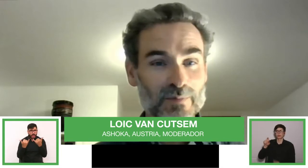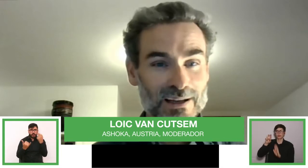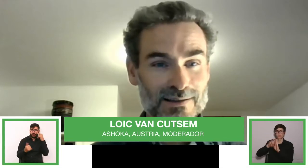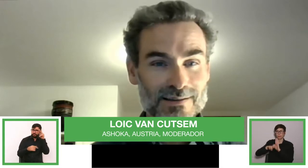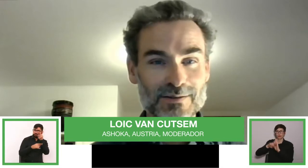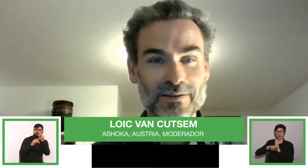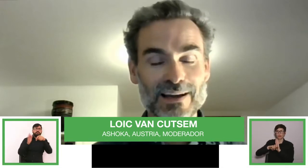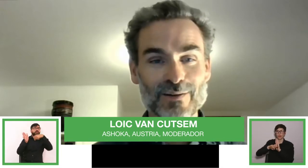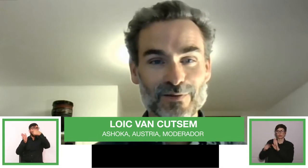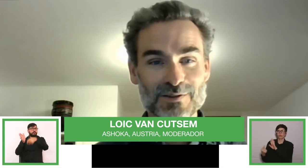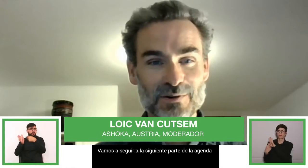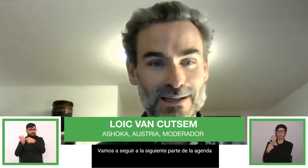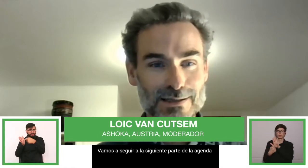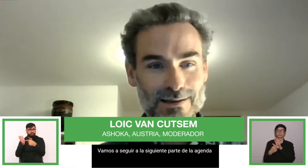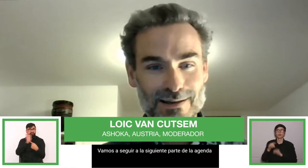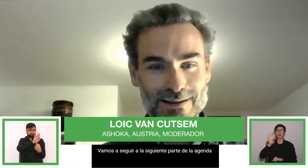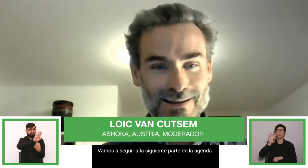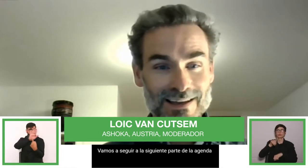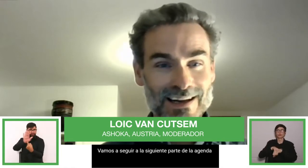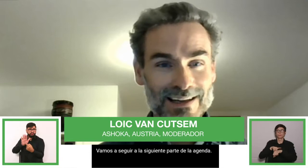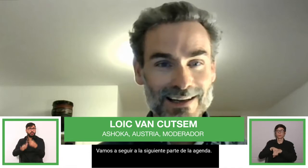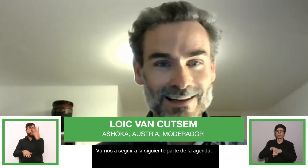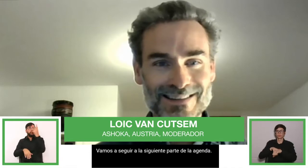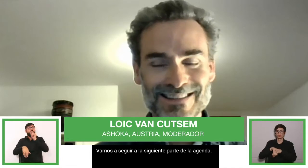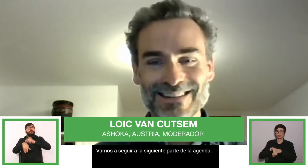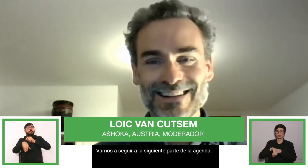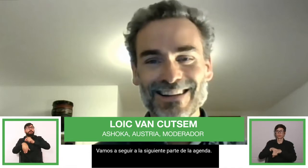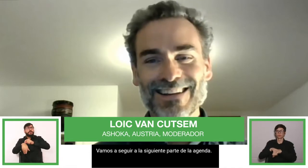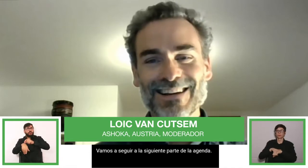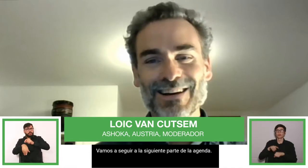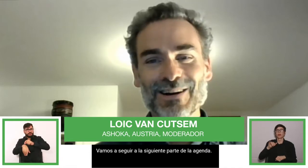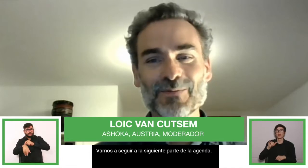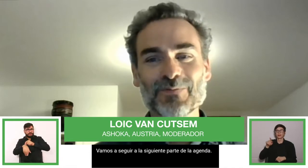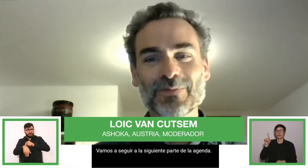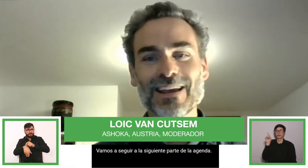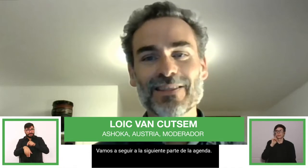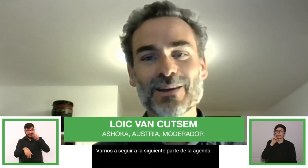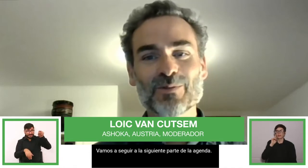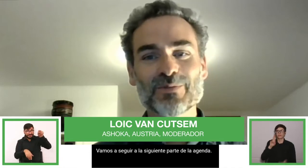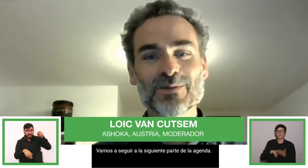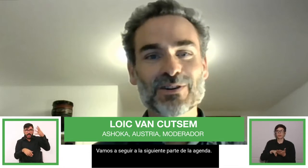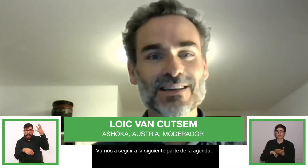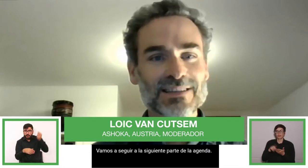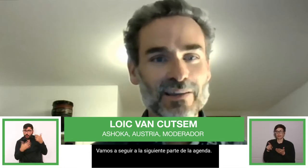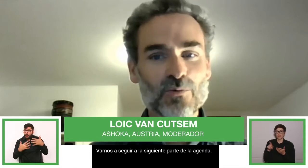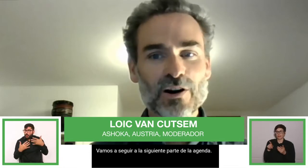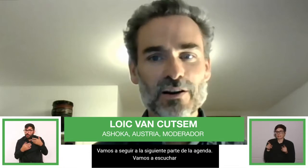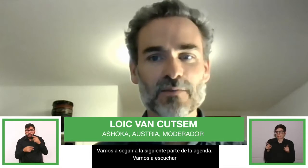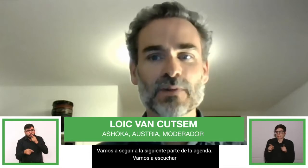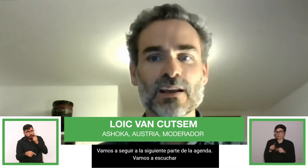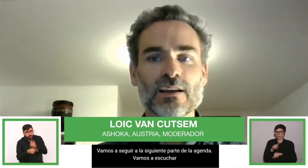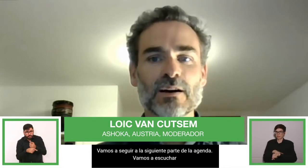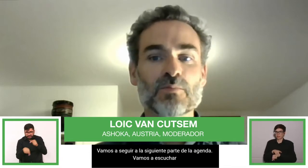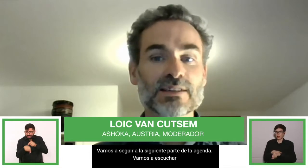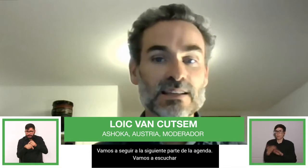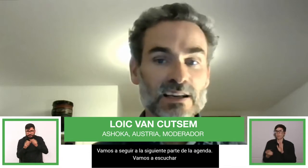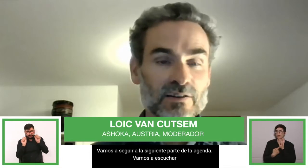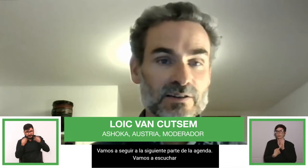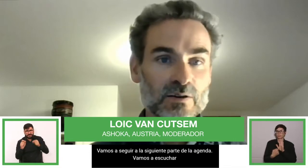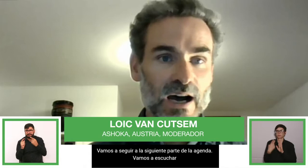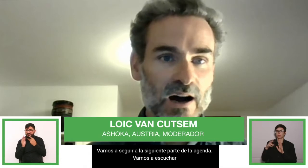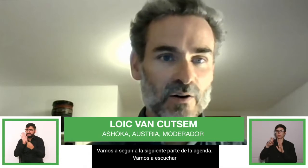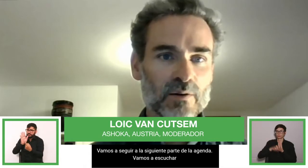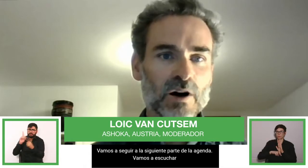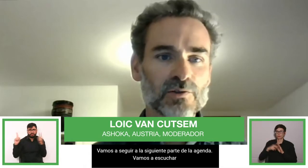que se van a presentar en 4 minutos. Así que tienen unas directrices bien estrictas. Van a presentar